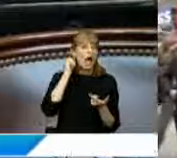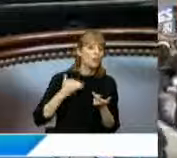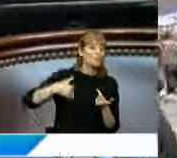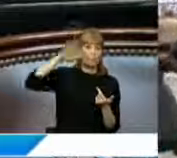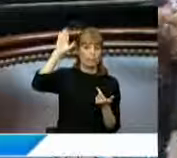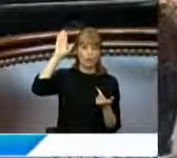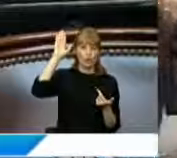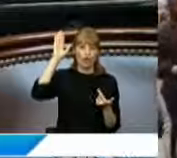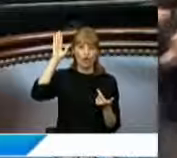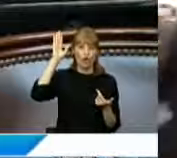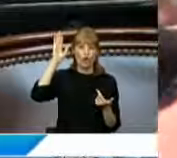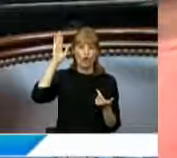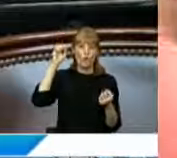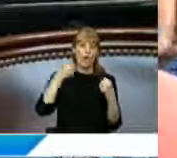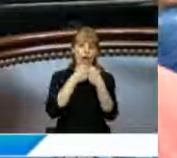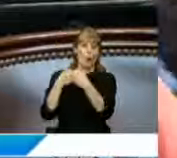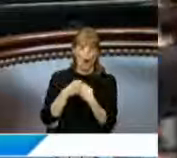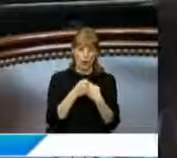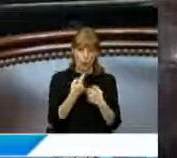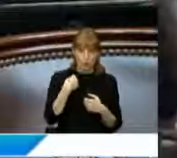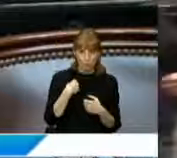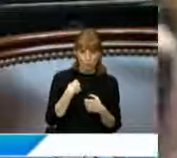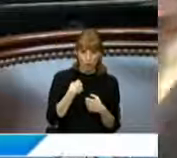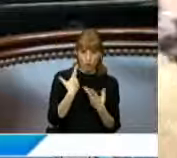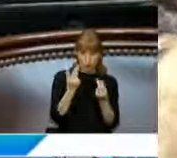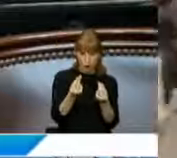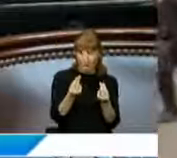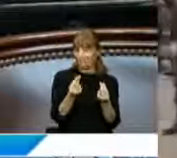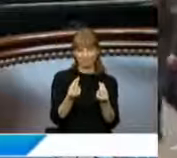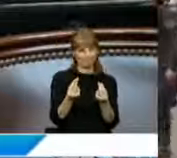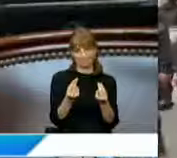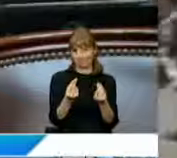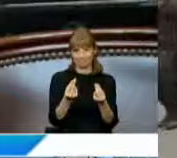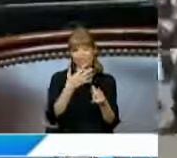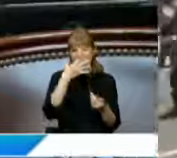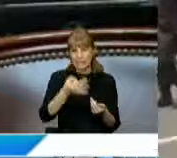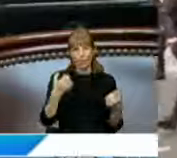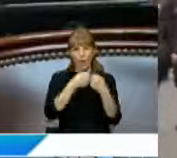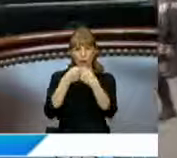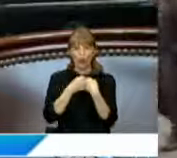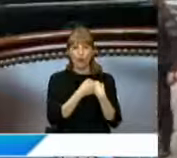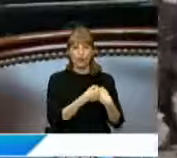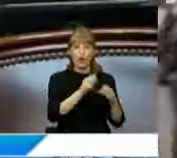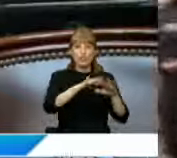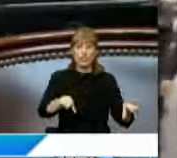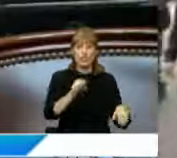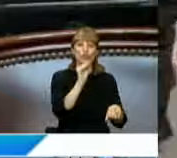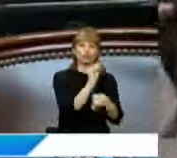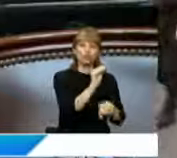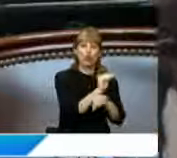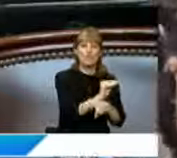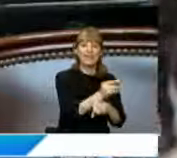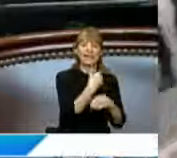mayor que no esté de acuerdo conmigo en este momento que los niños tienen que comer en su casa, no en